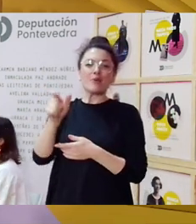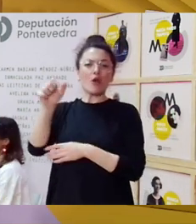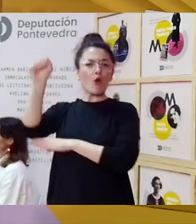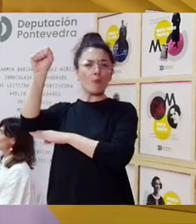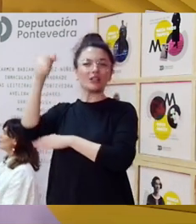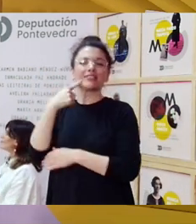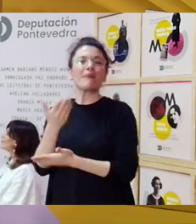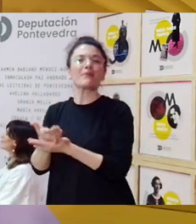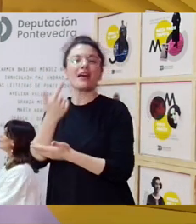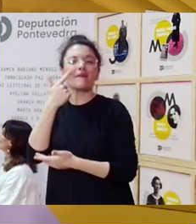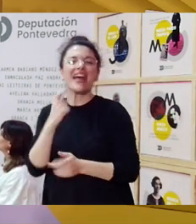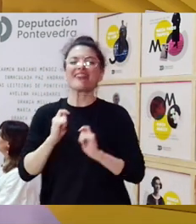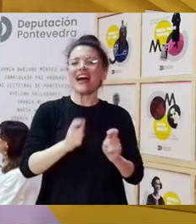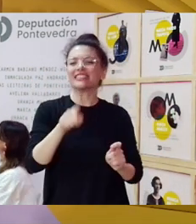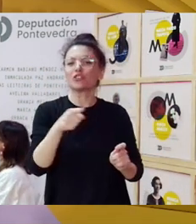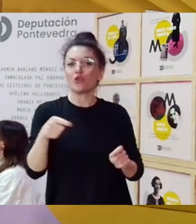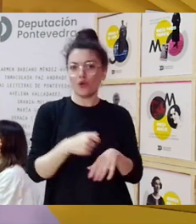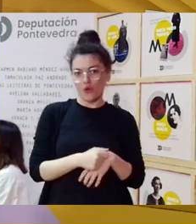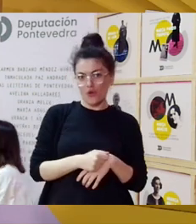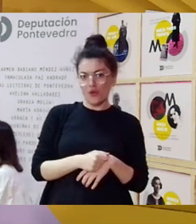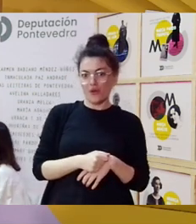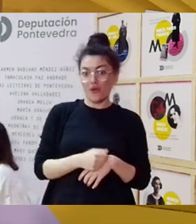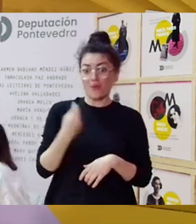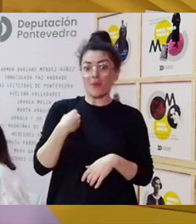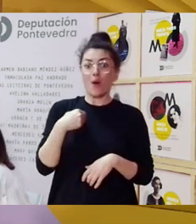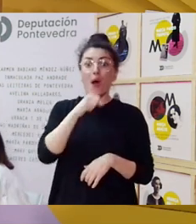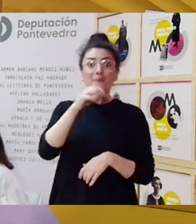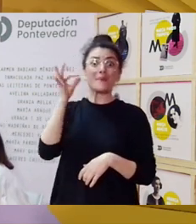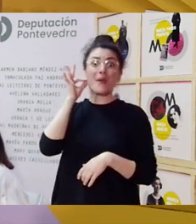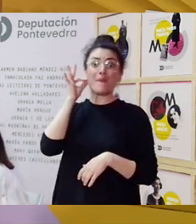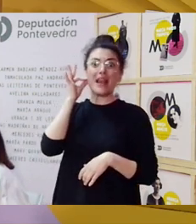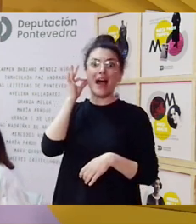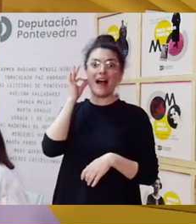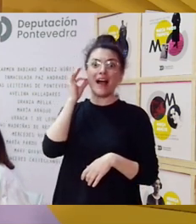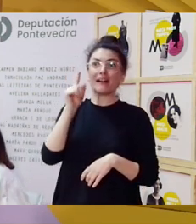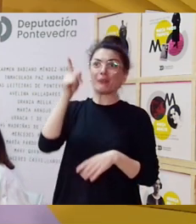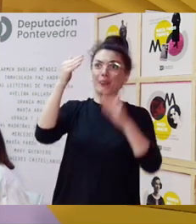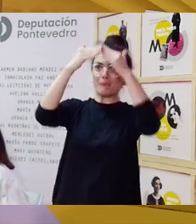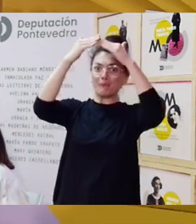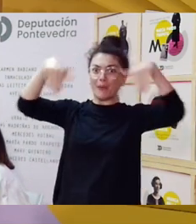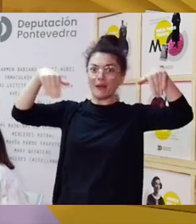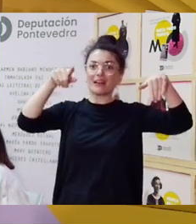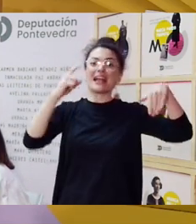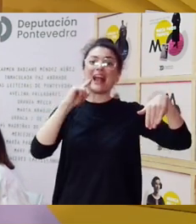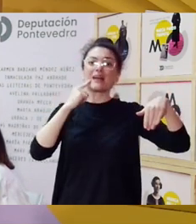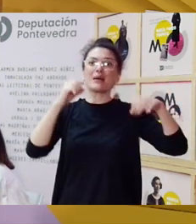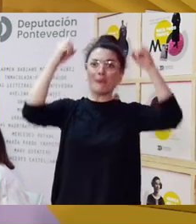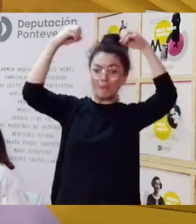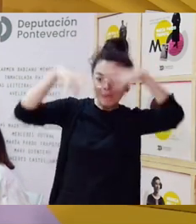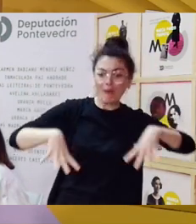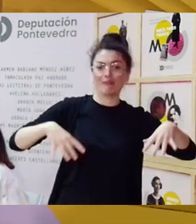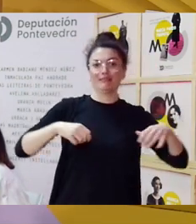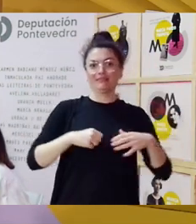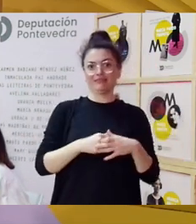avoa activaba unha trampilla que tiña no teito e que caían os caramelos. O sea, ti